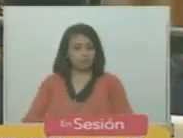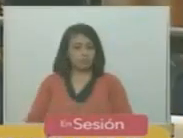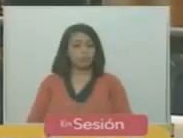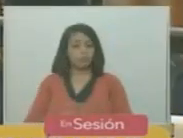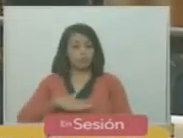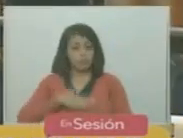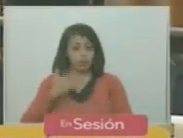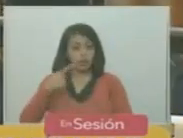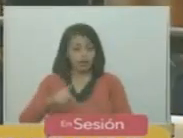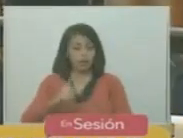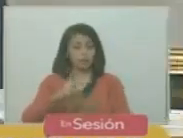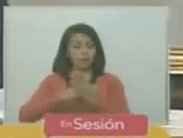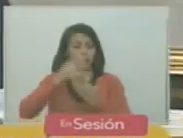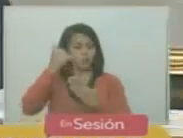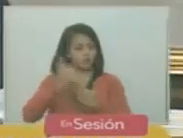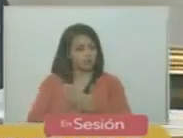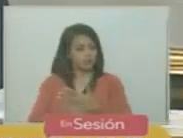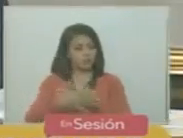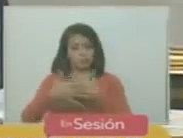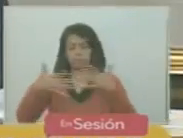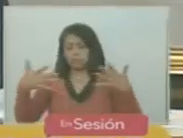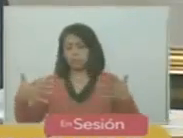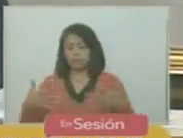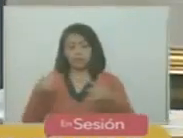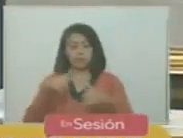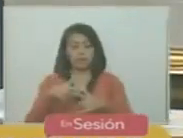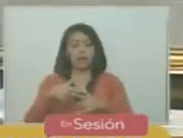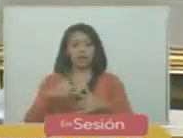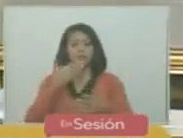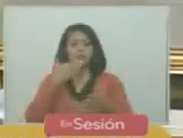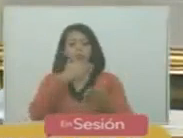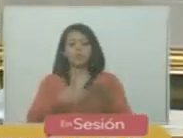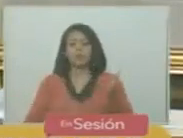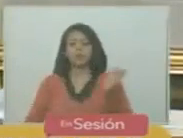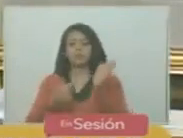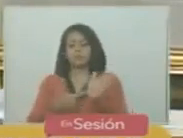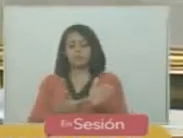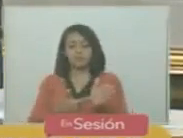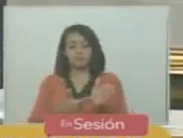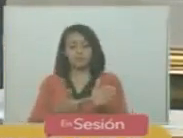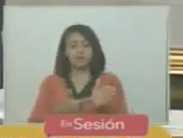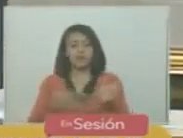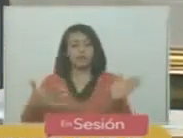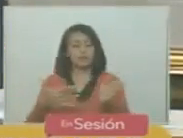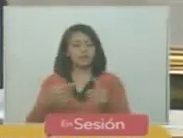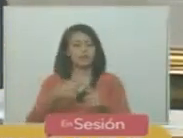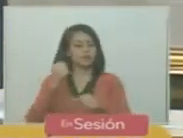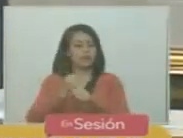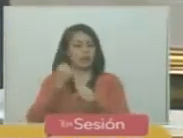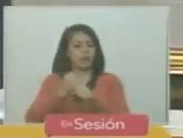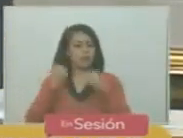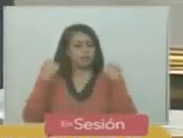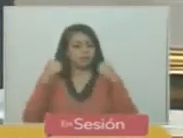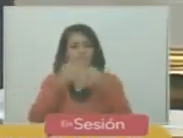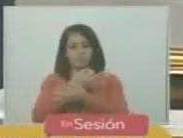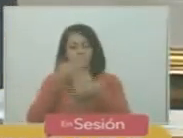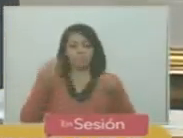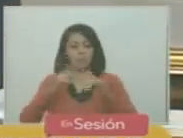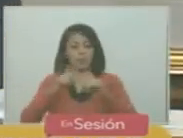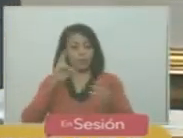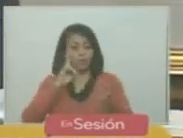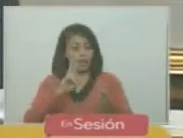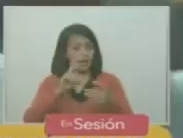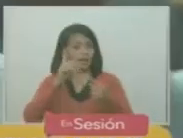Tú puedes tener un gran proyecto, puedes tener una gran propuesta, puedes tener un gran ejercicio, pero vea